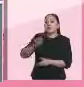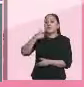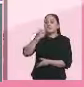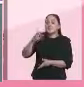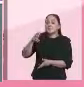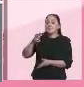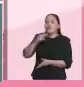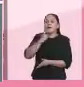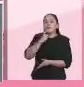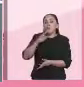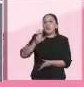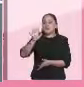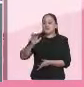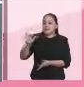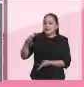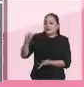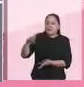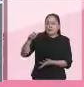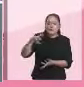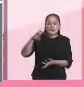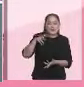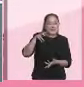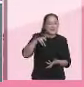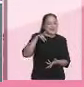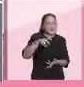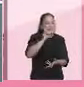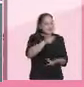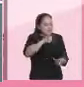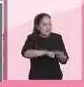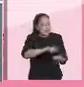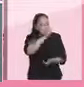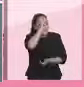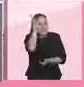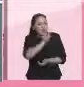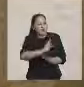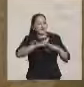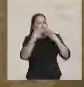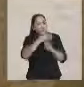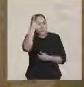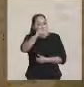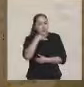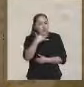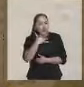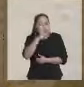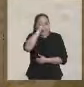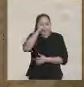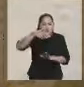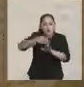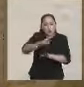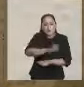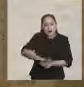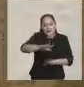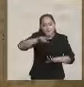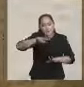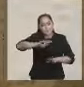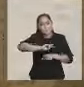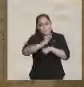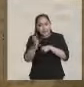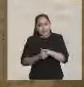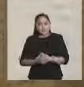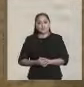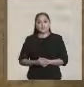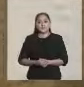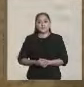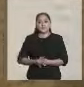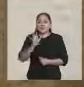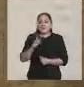quien ha venido recogiendo son las peores expresiones de corrupción que han lastimado al país. De nuevo, se ve que en el